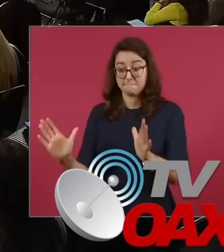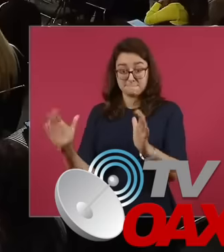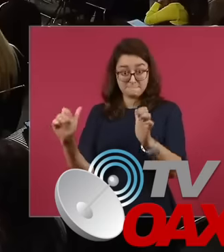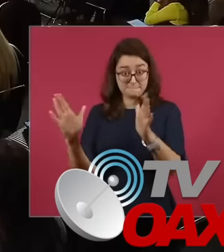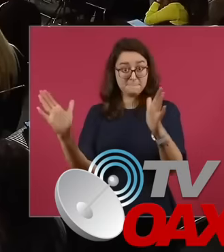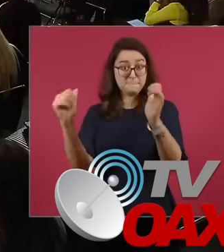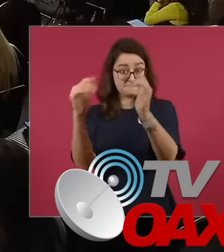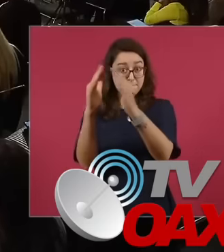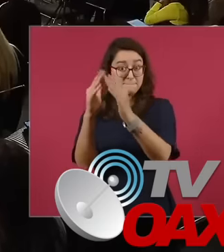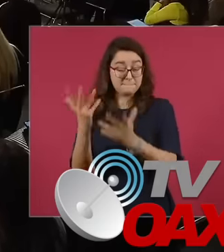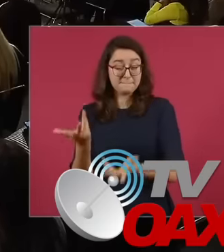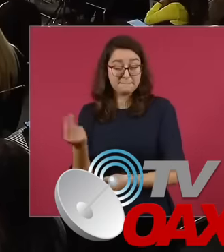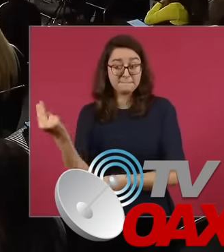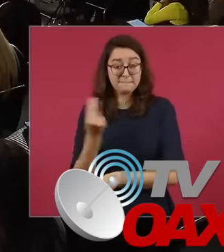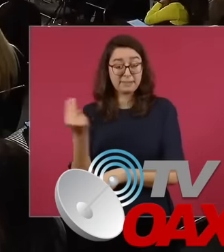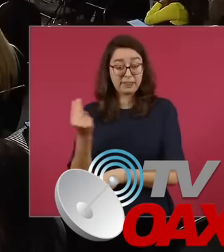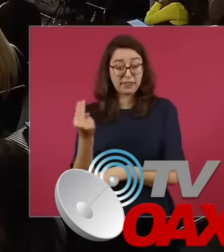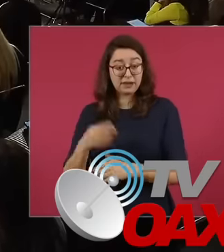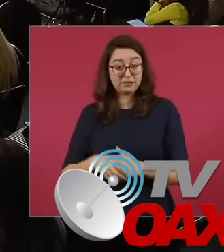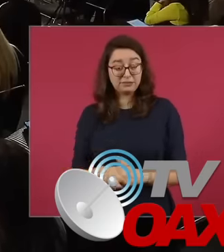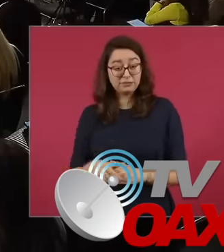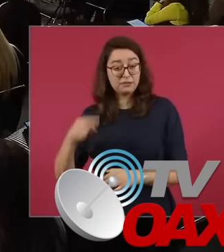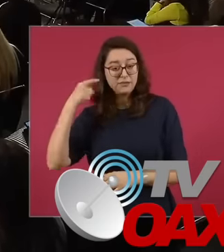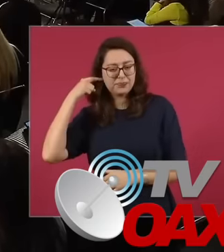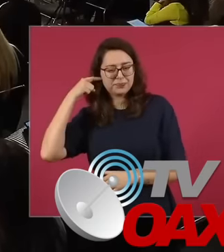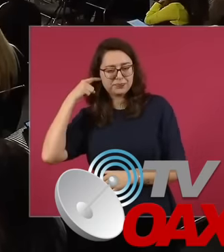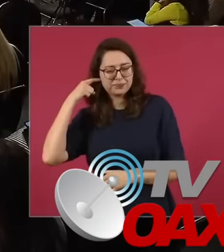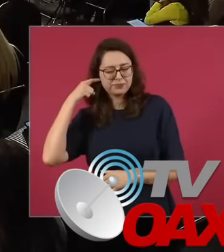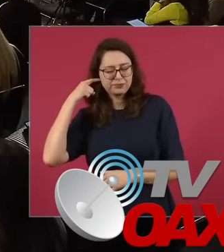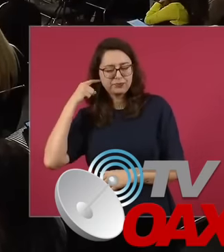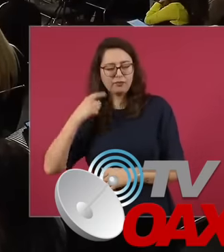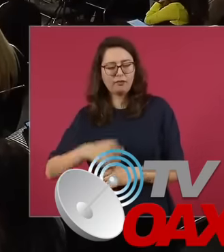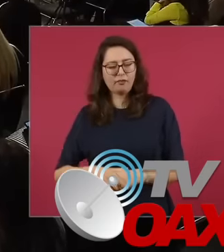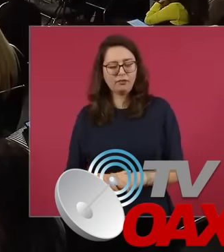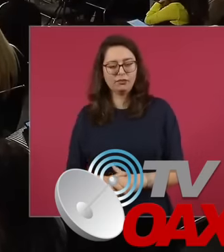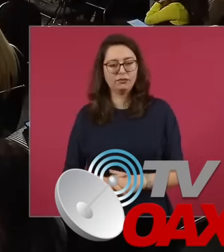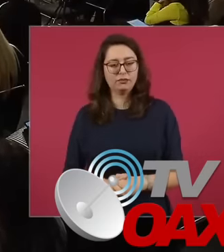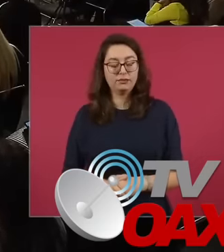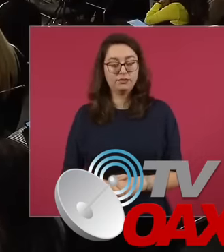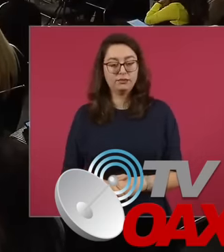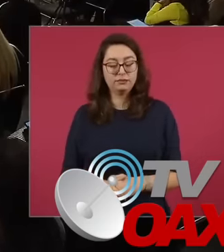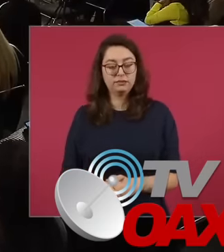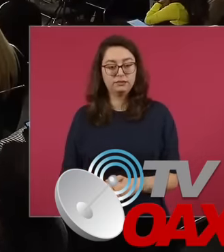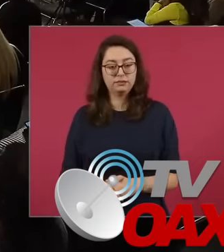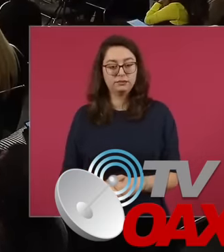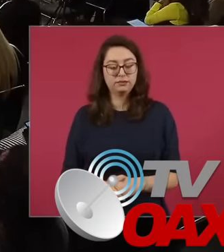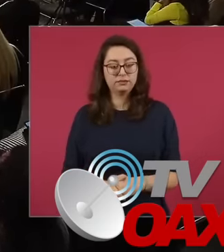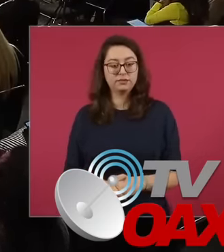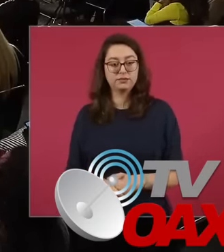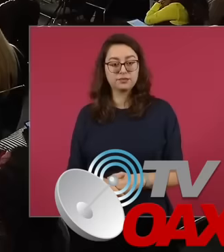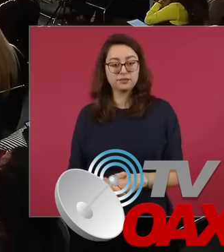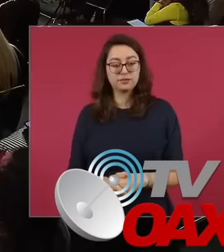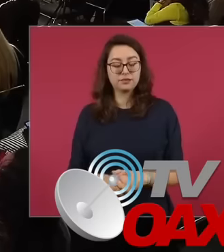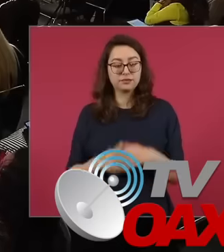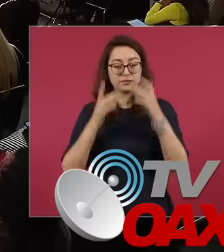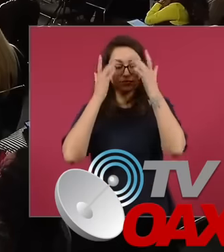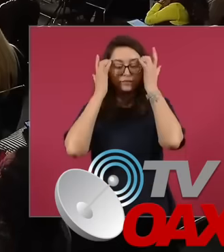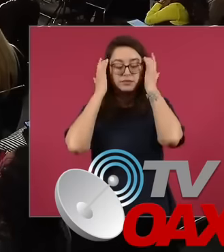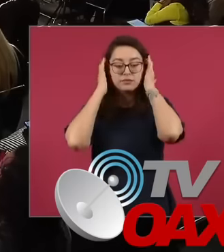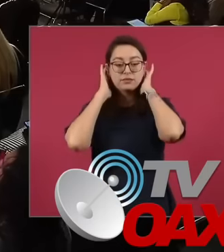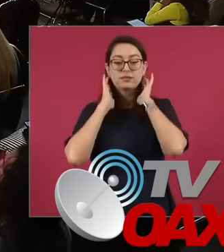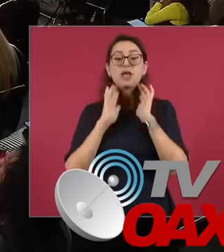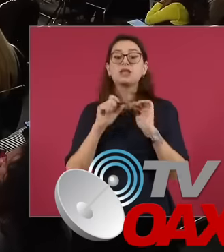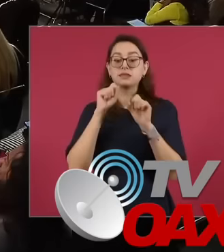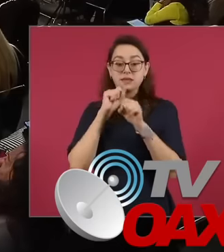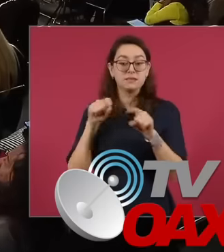El Nuevo Uxmal. Y los que va a ser el General Vallejo, que van a Vigía Chico y a Ixcabal. Sí, con este sistema